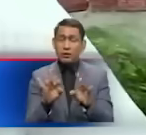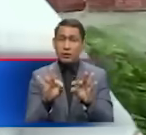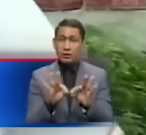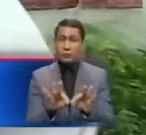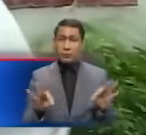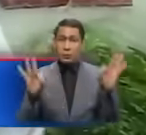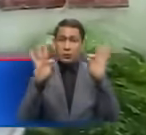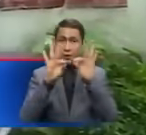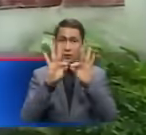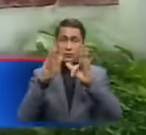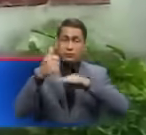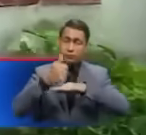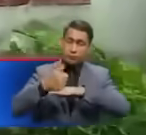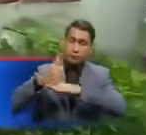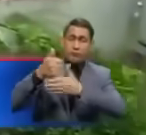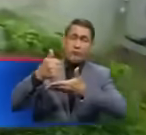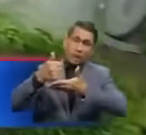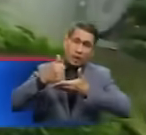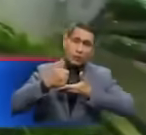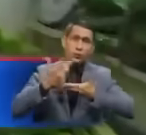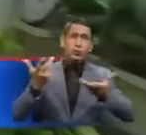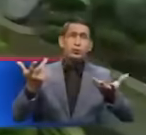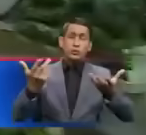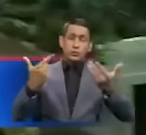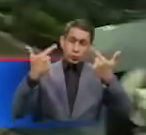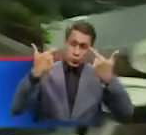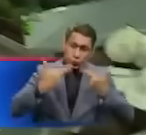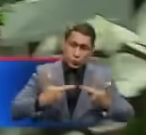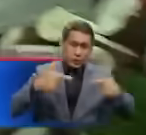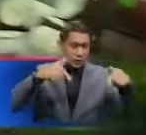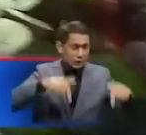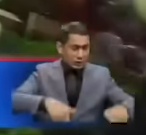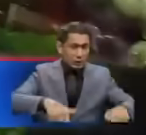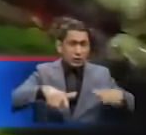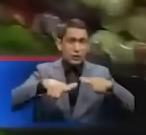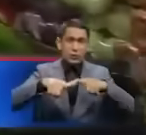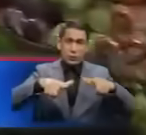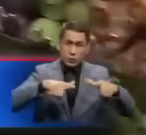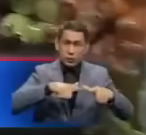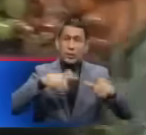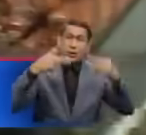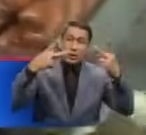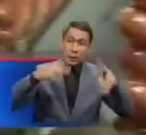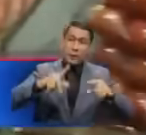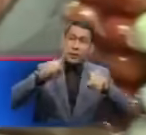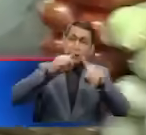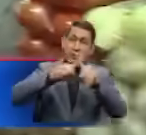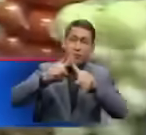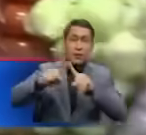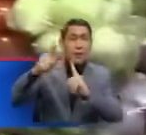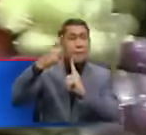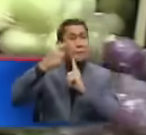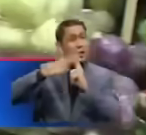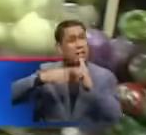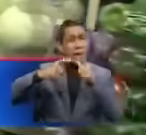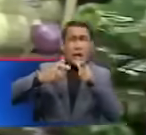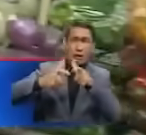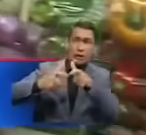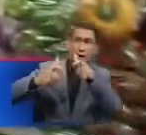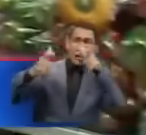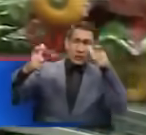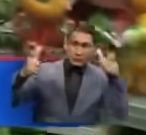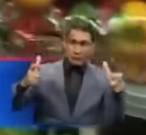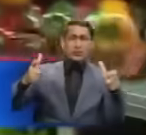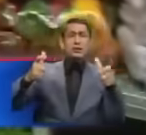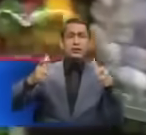autoridad nos ayude en los controles de los precios en los mayoristas, para que así nosotros que vendemos al por menor a